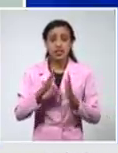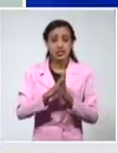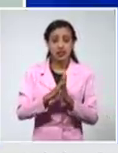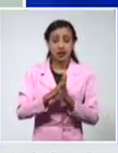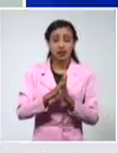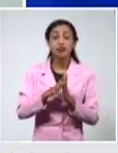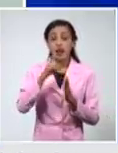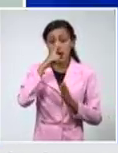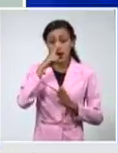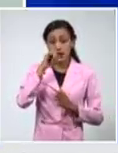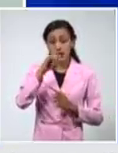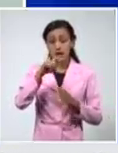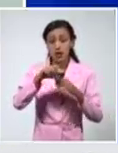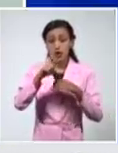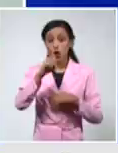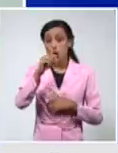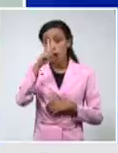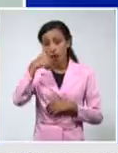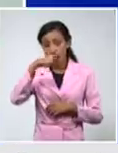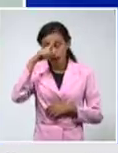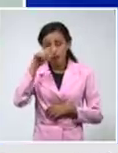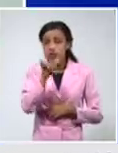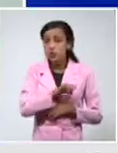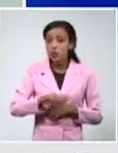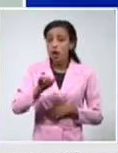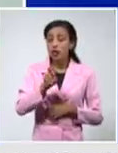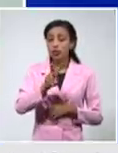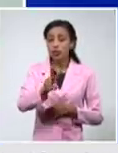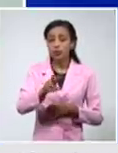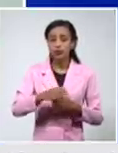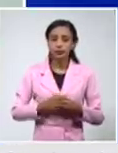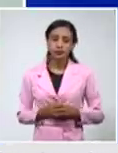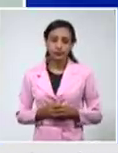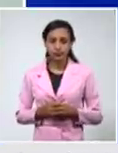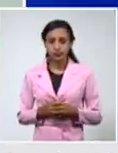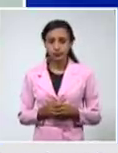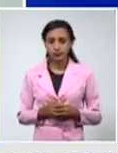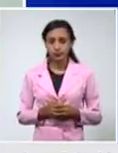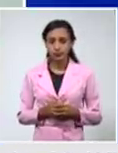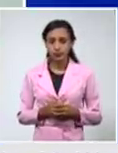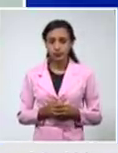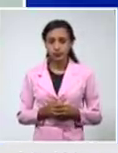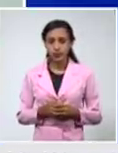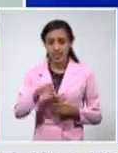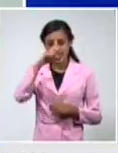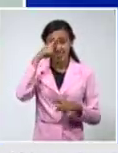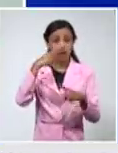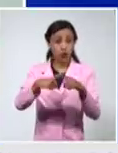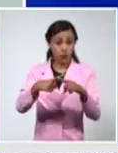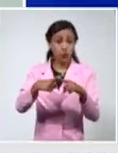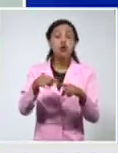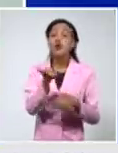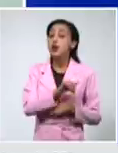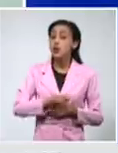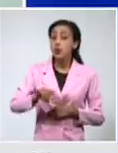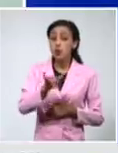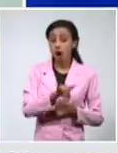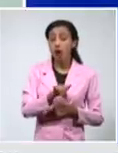y Batabanó y Santa Cruz del Norte confirman un caso autóctono en cada uno de estos